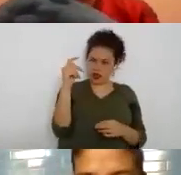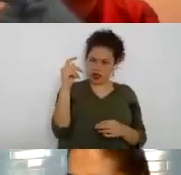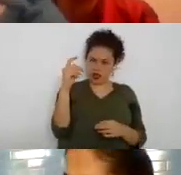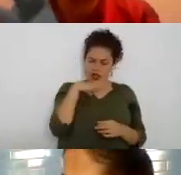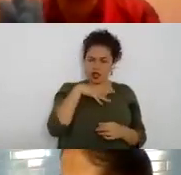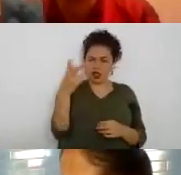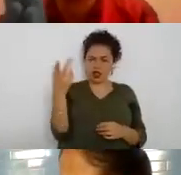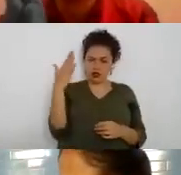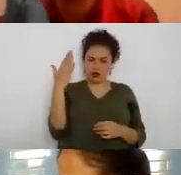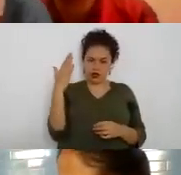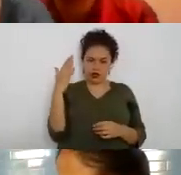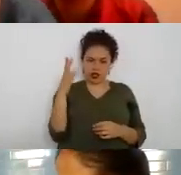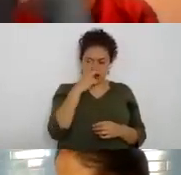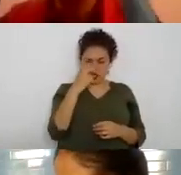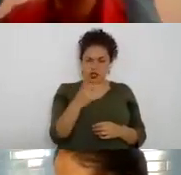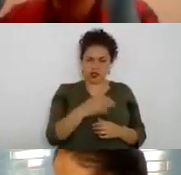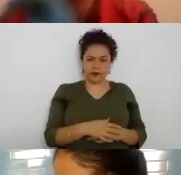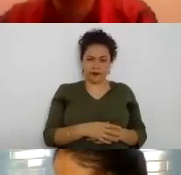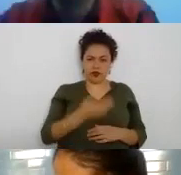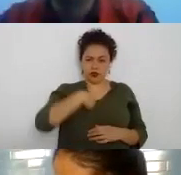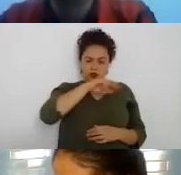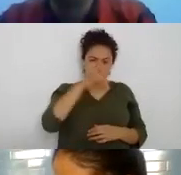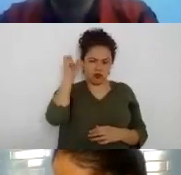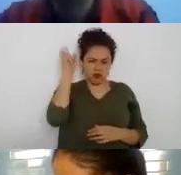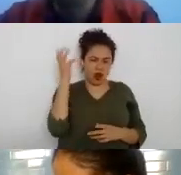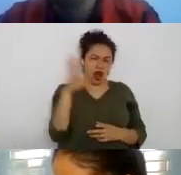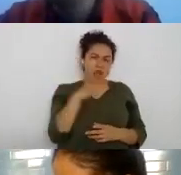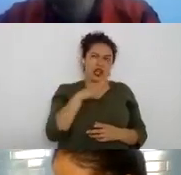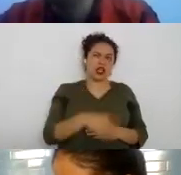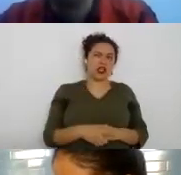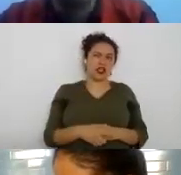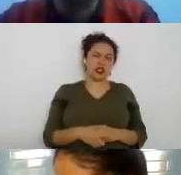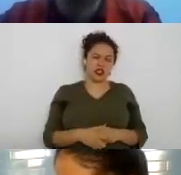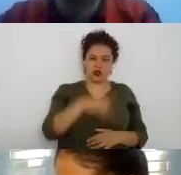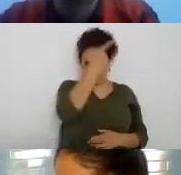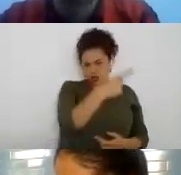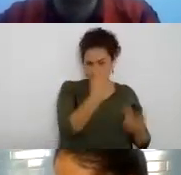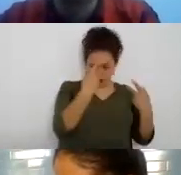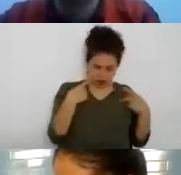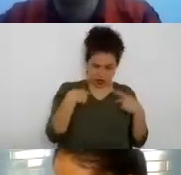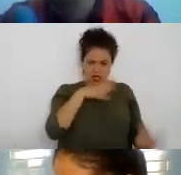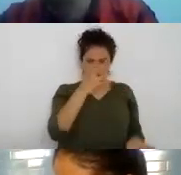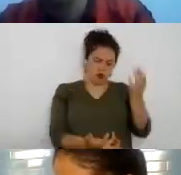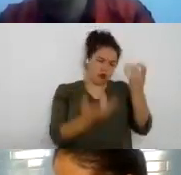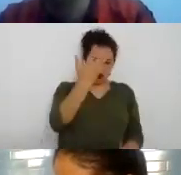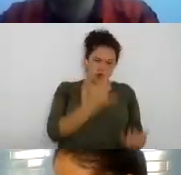noticias y demás, mencionamos, escuchamos que dicen que una persona presenta quemaduras en